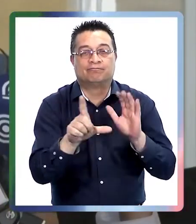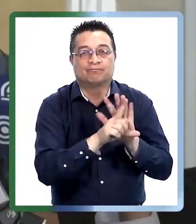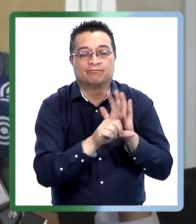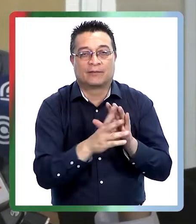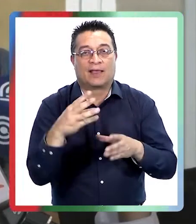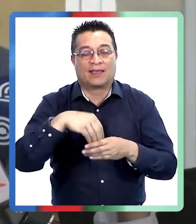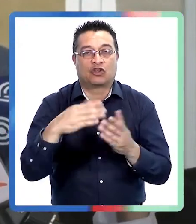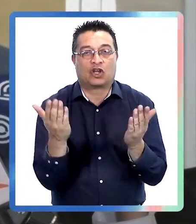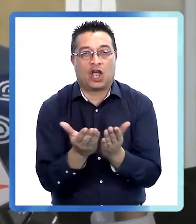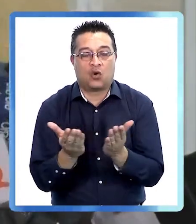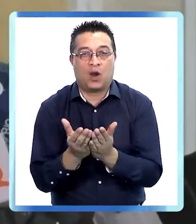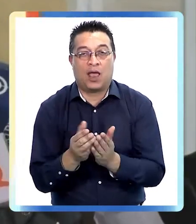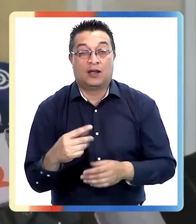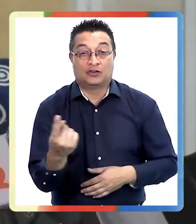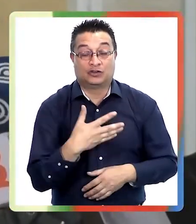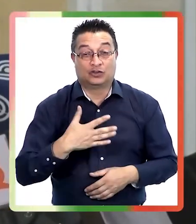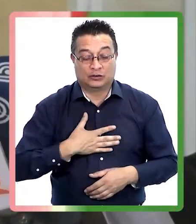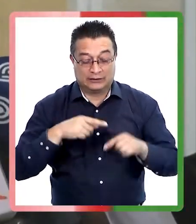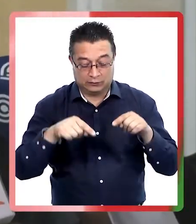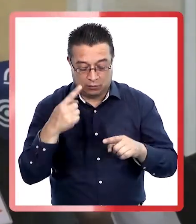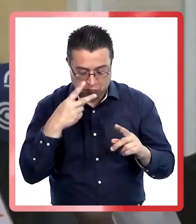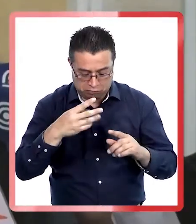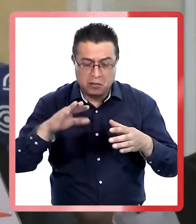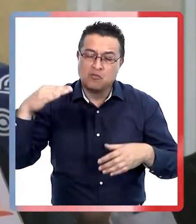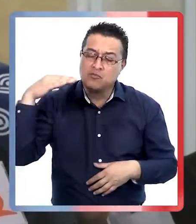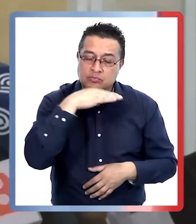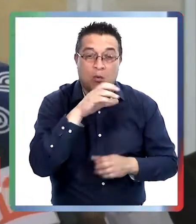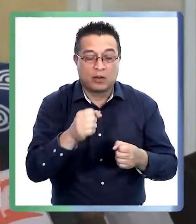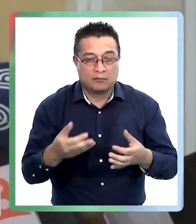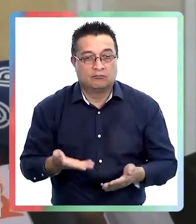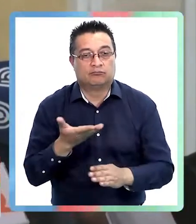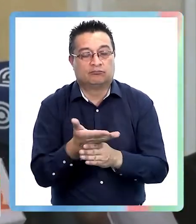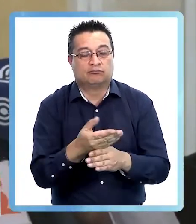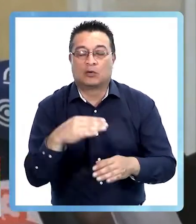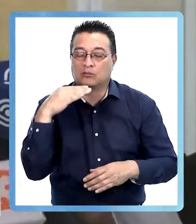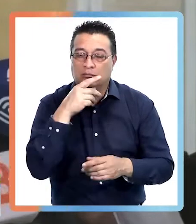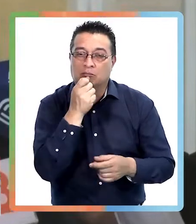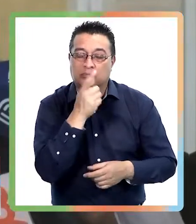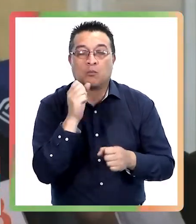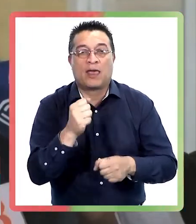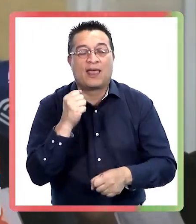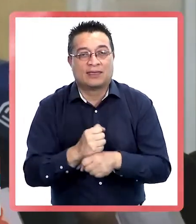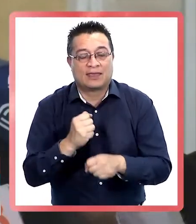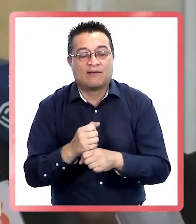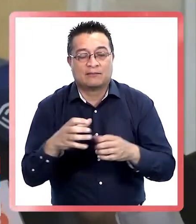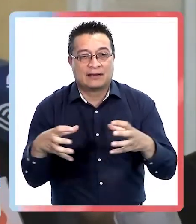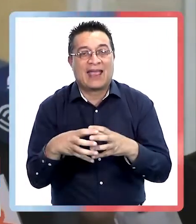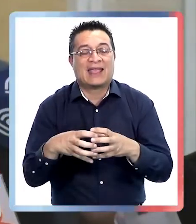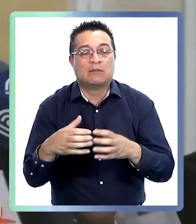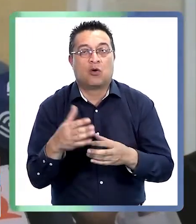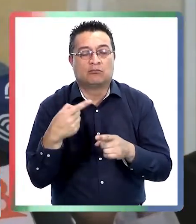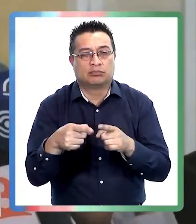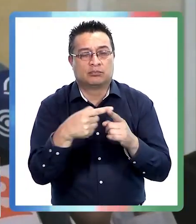delictivos dentro de los establecimientos educacionales. Nuestra visión hoy día inmediata es poder presentar las acciones criminales, poder trabajar con los